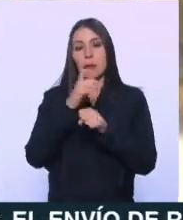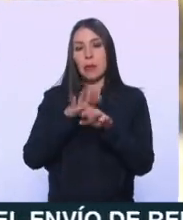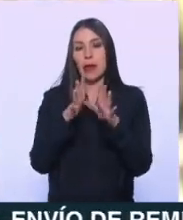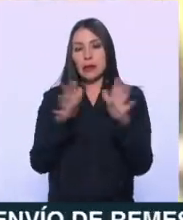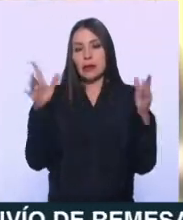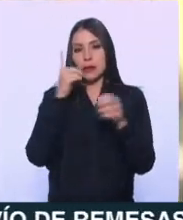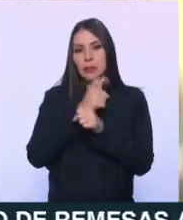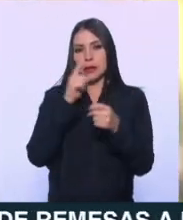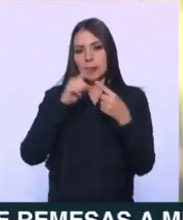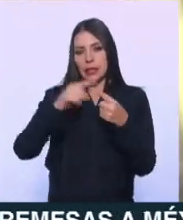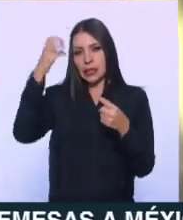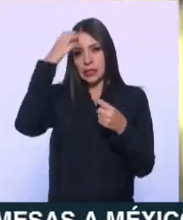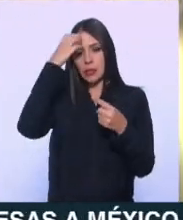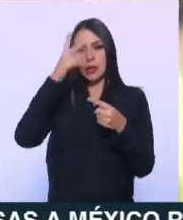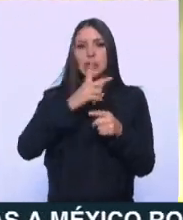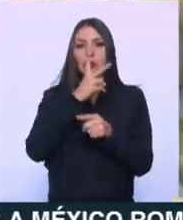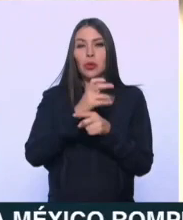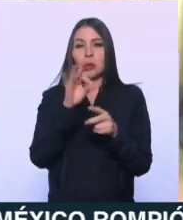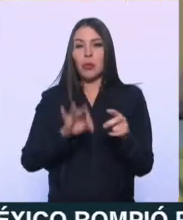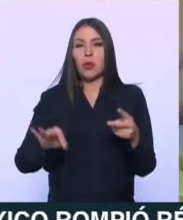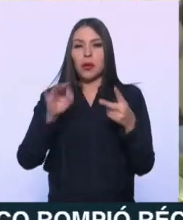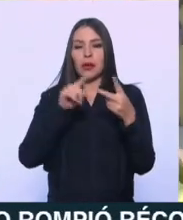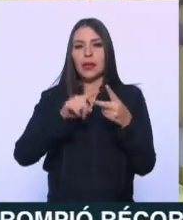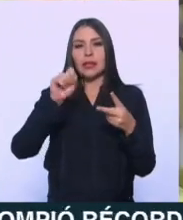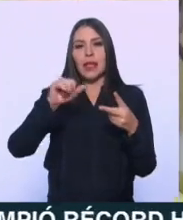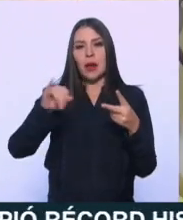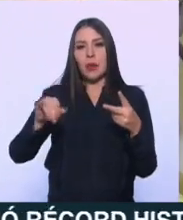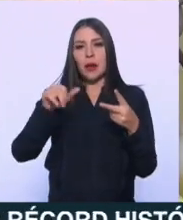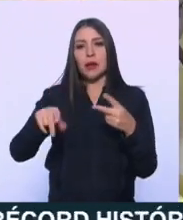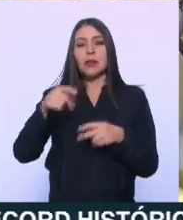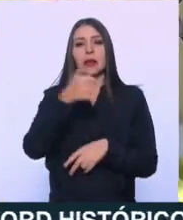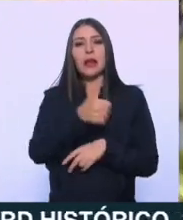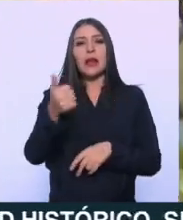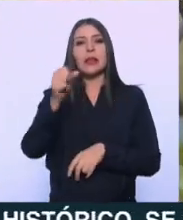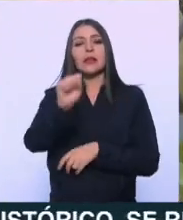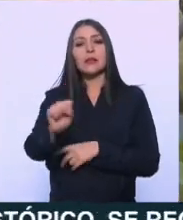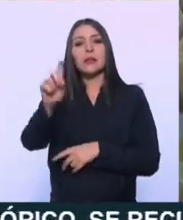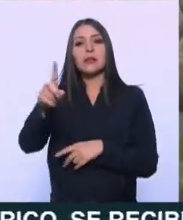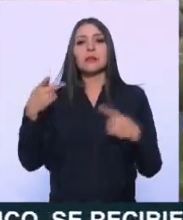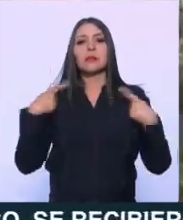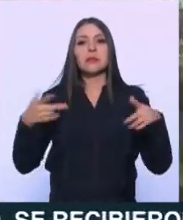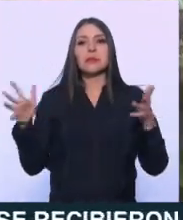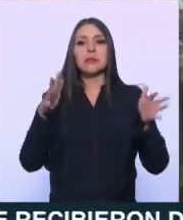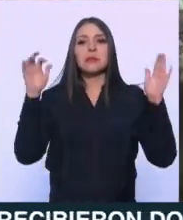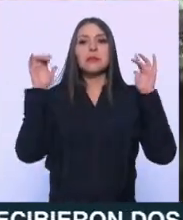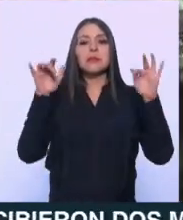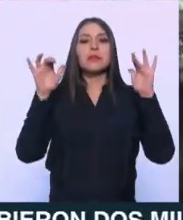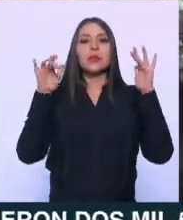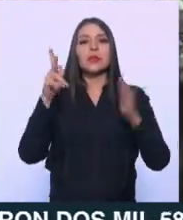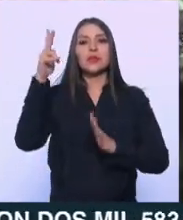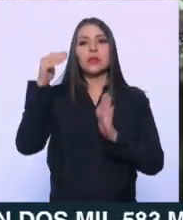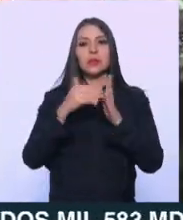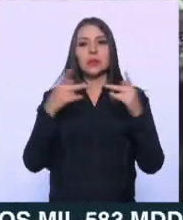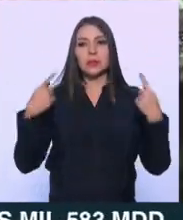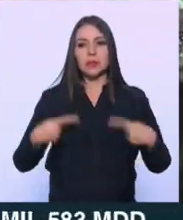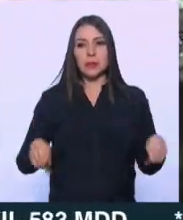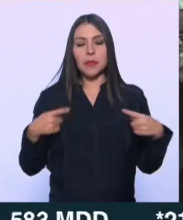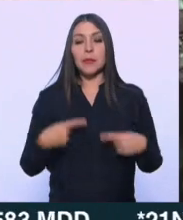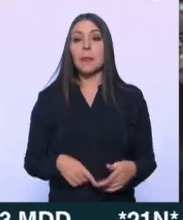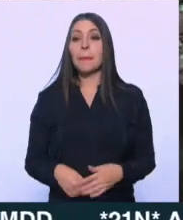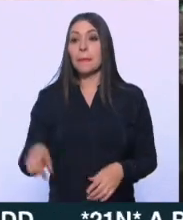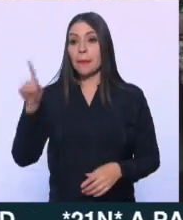Chapultepec. Cada fin de semana recibe aproximadamente a 8,000 personas. La jefa de gobierno, Claudia